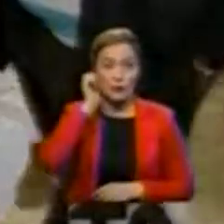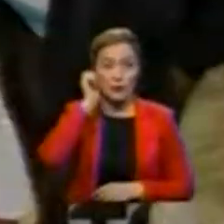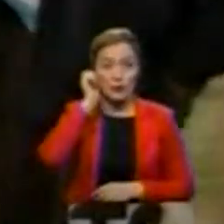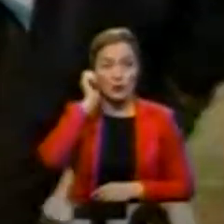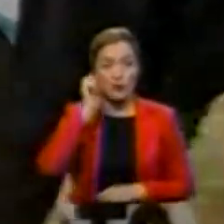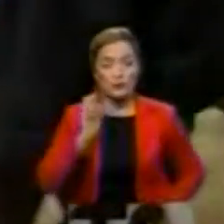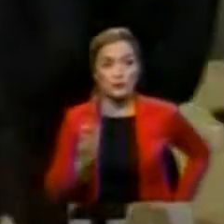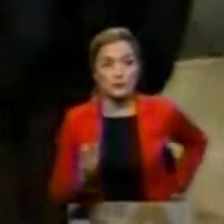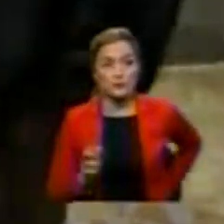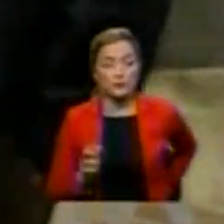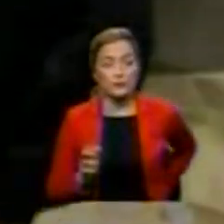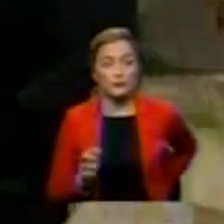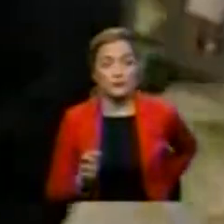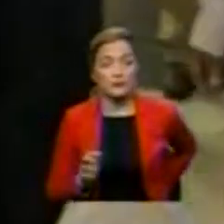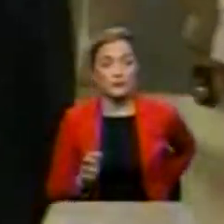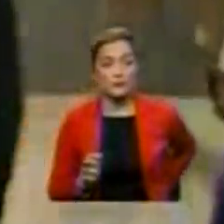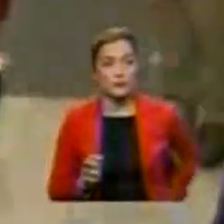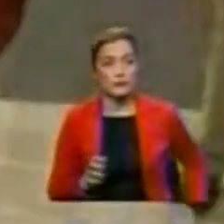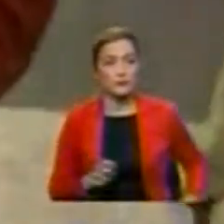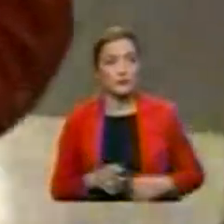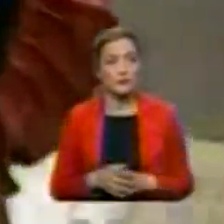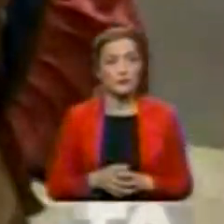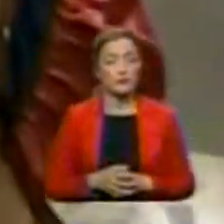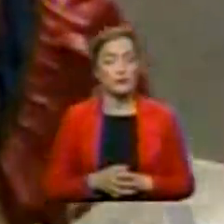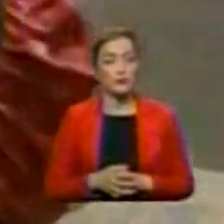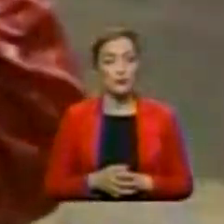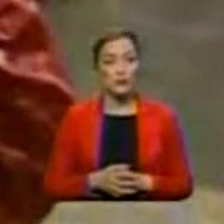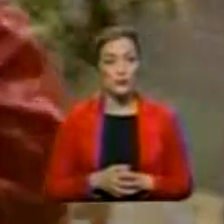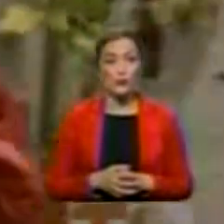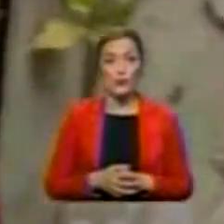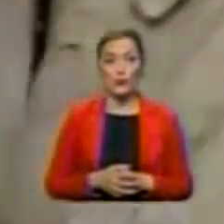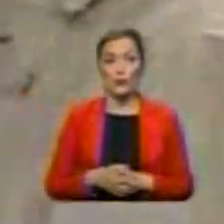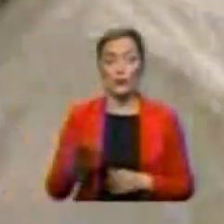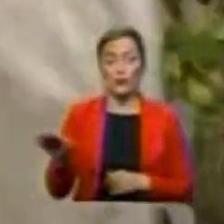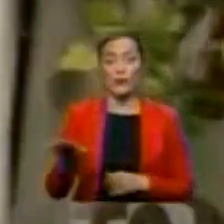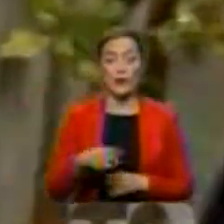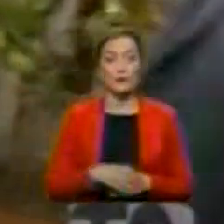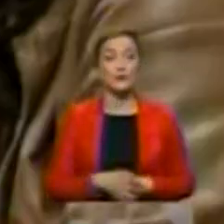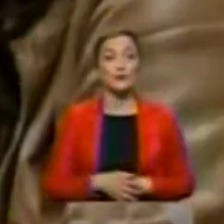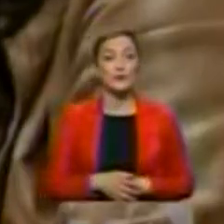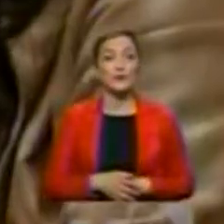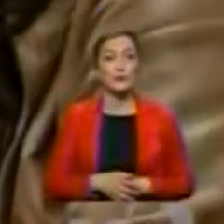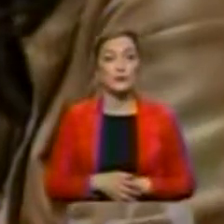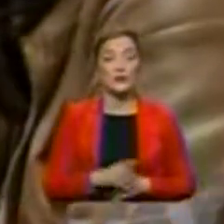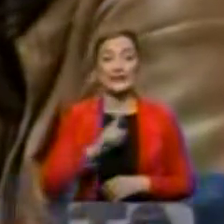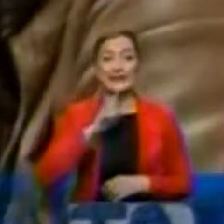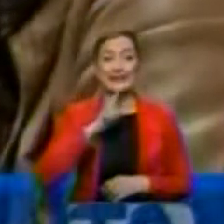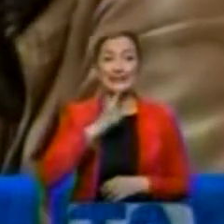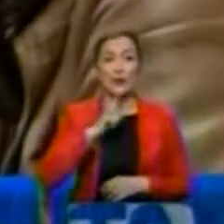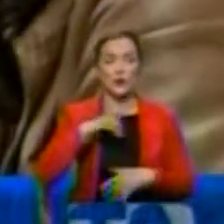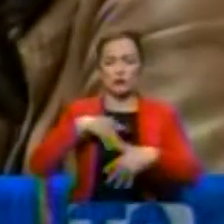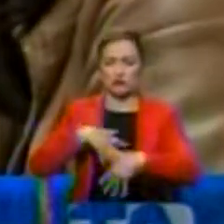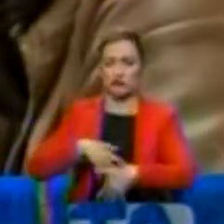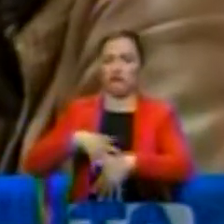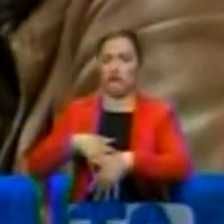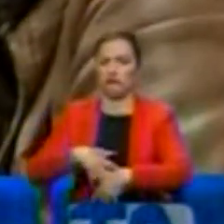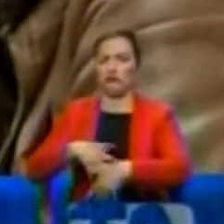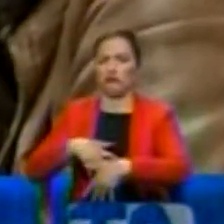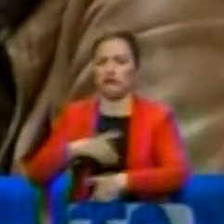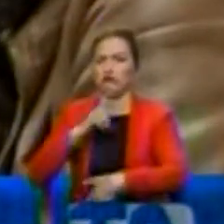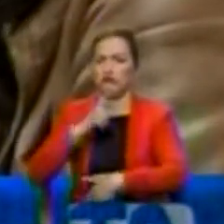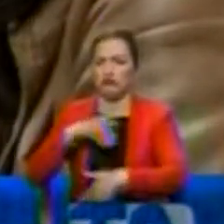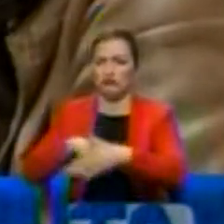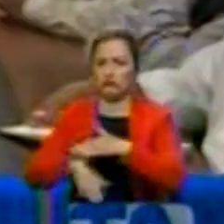La seriedad de los sindicalistas al ingresar al municipio capitalino se volvió en risas, ya en la mesa de conversaciones a